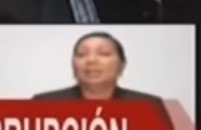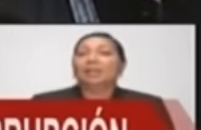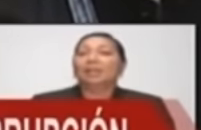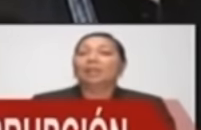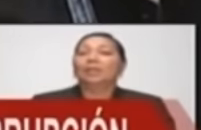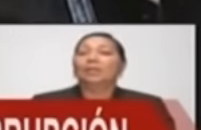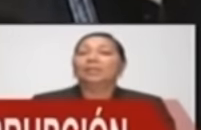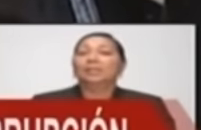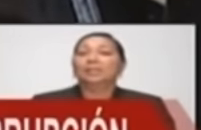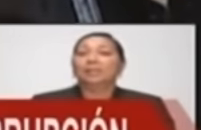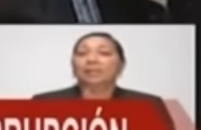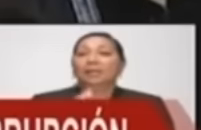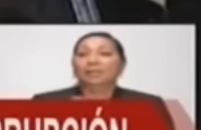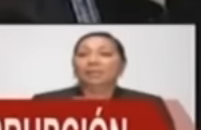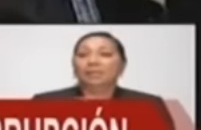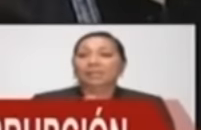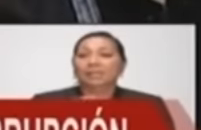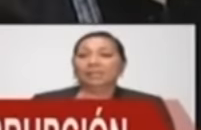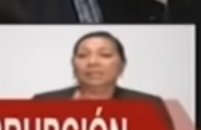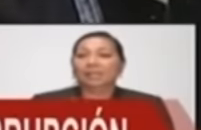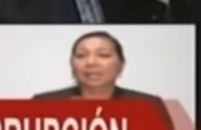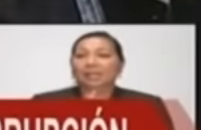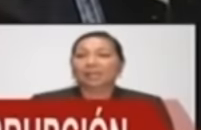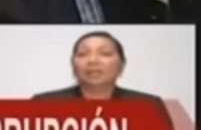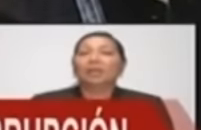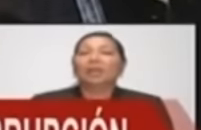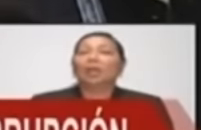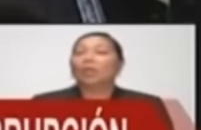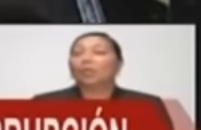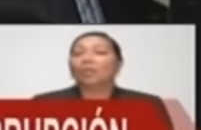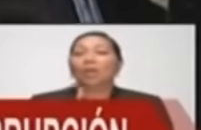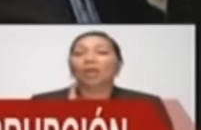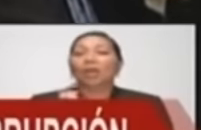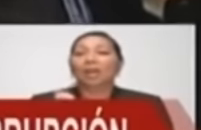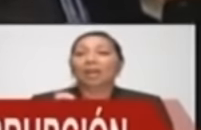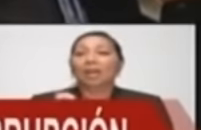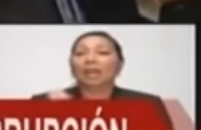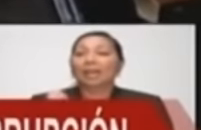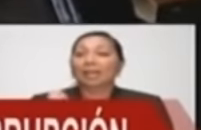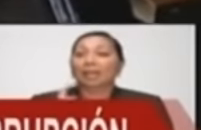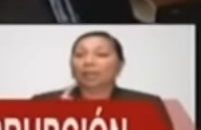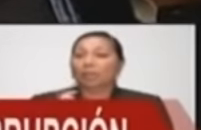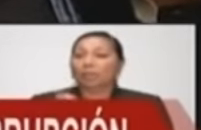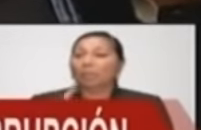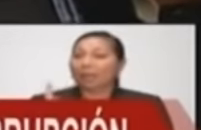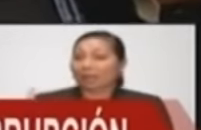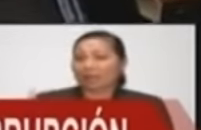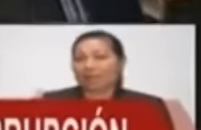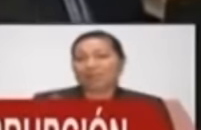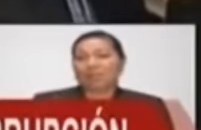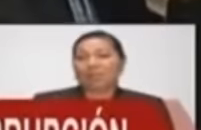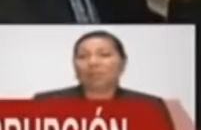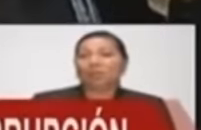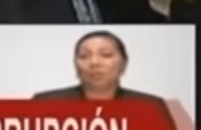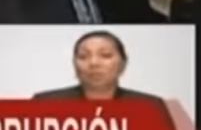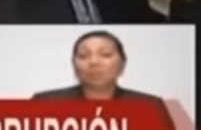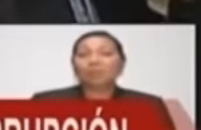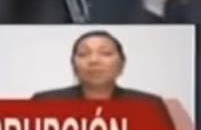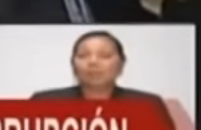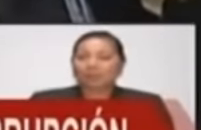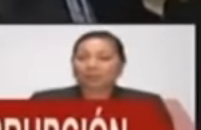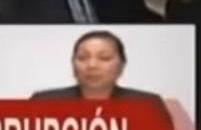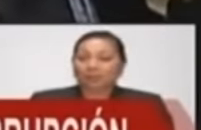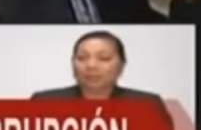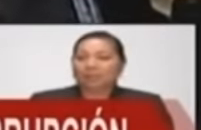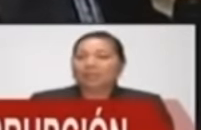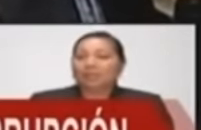al congresista Héctor Becerril, a la congresista Úrsula Letona, así como a cada uno de los miembros de la Comisión de